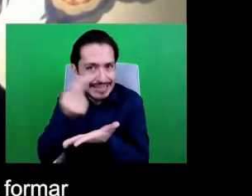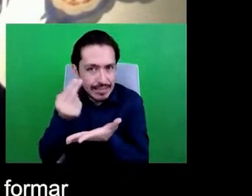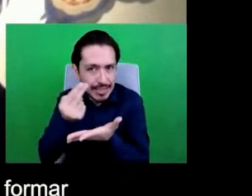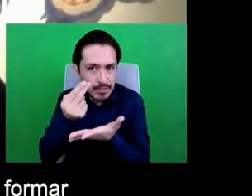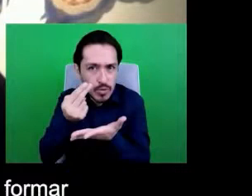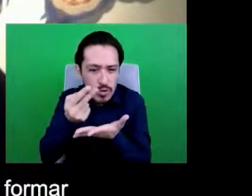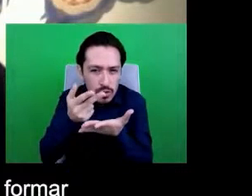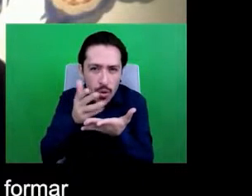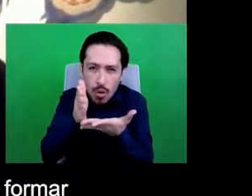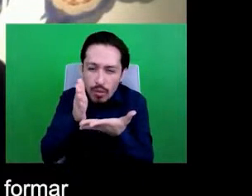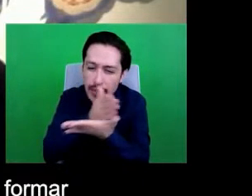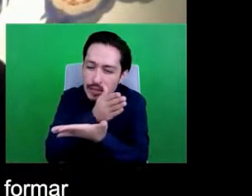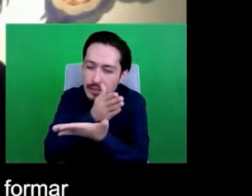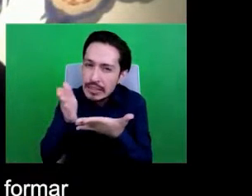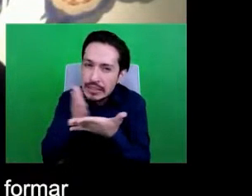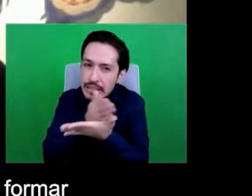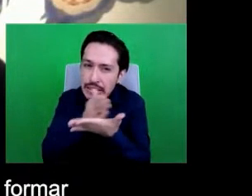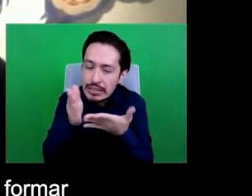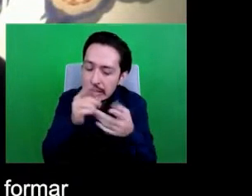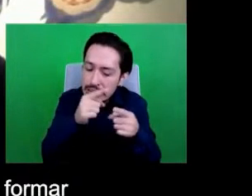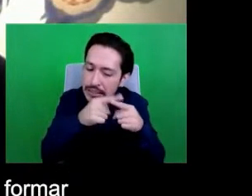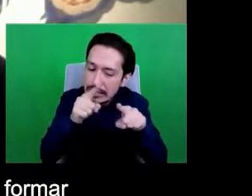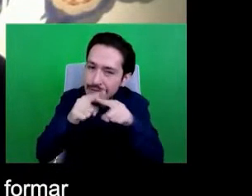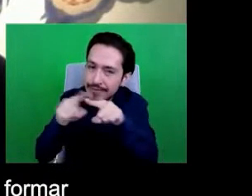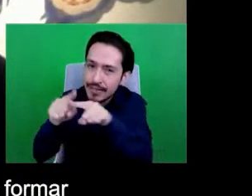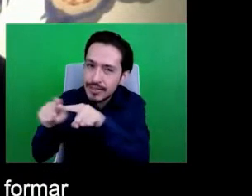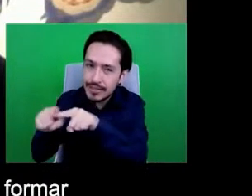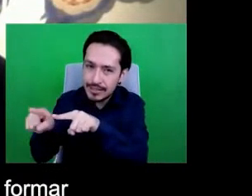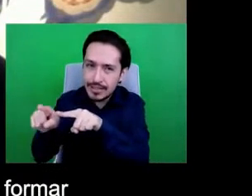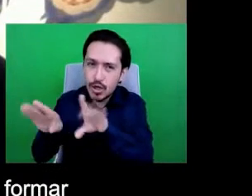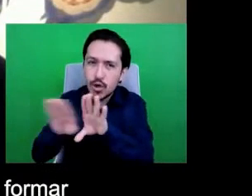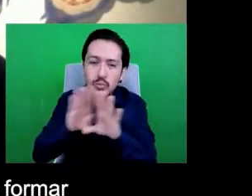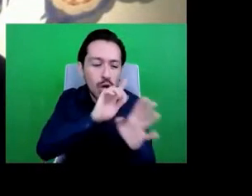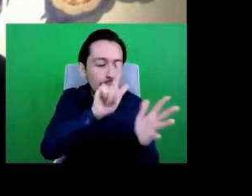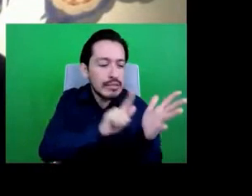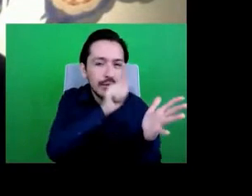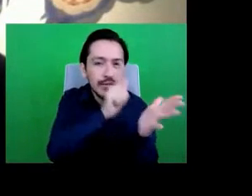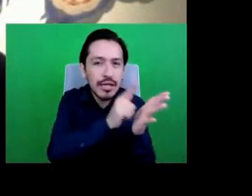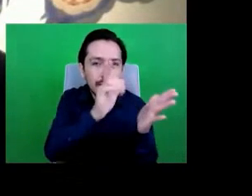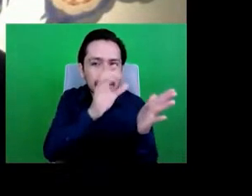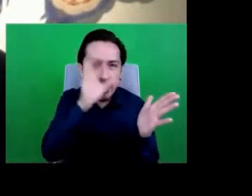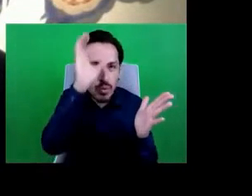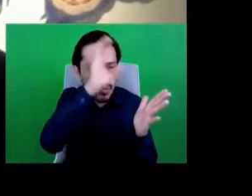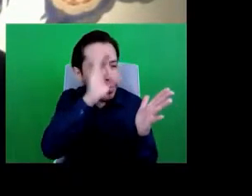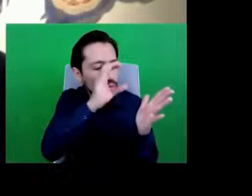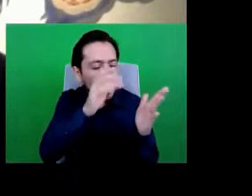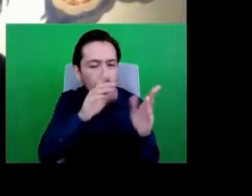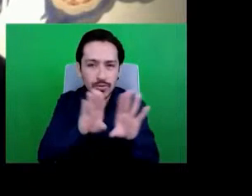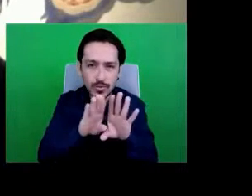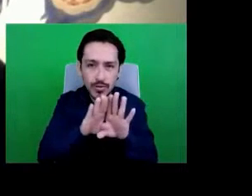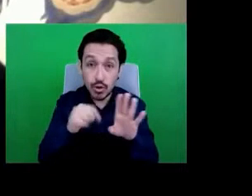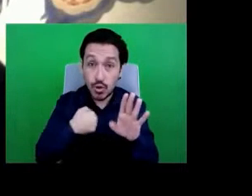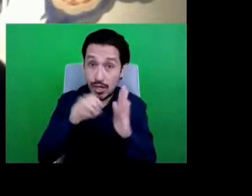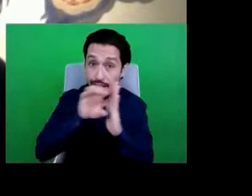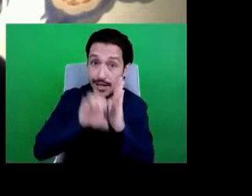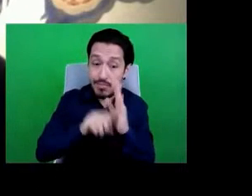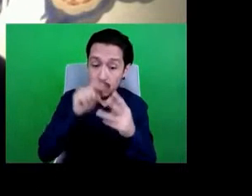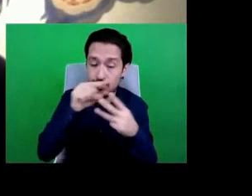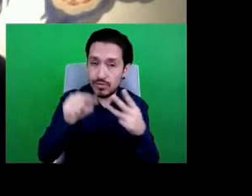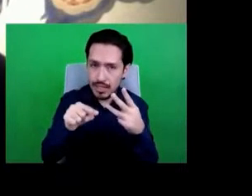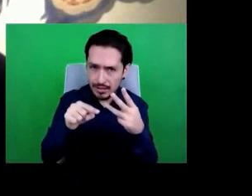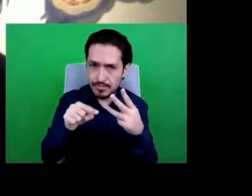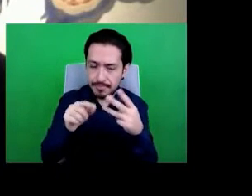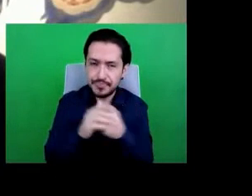cómo se define la política cultural. Tenemos que formar parte de ese proceso. Les voy a dar tres ejemplos simples.